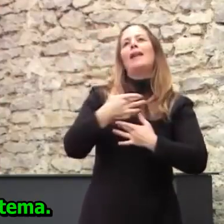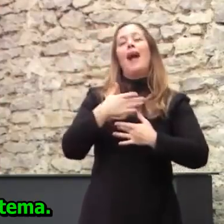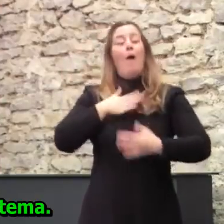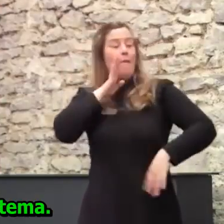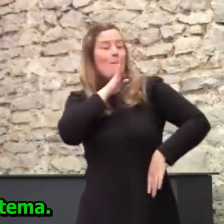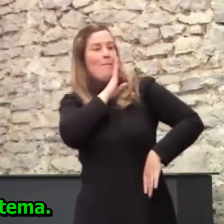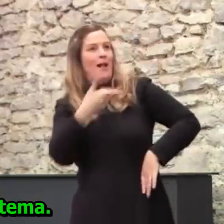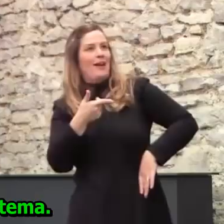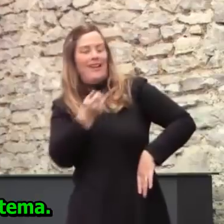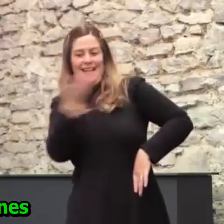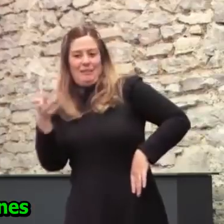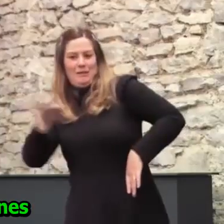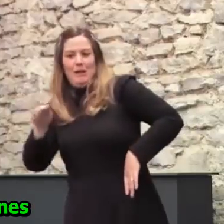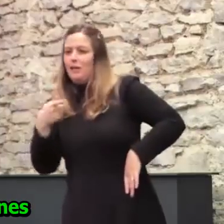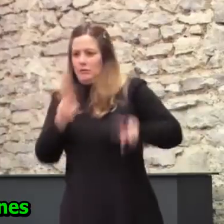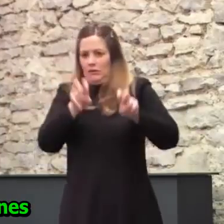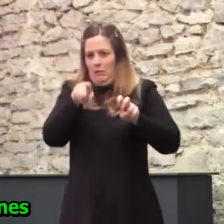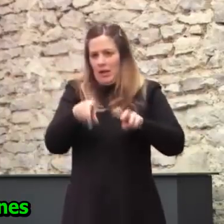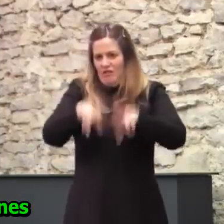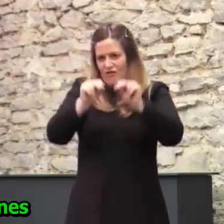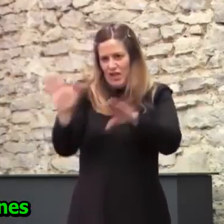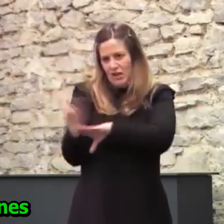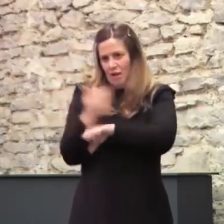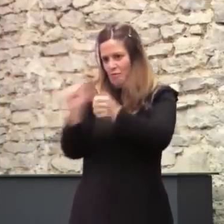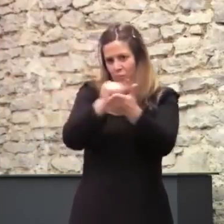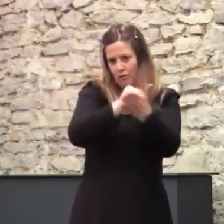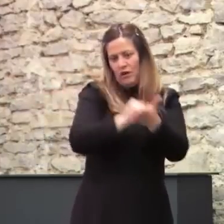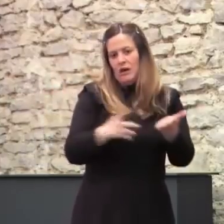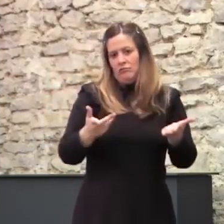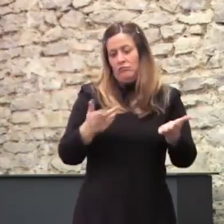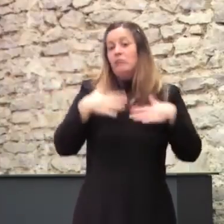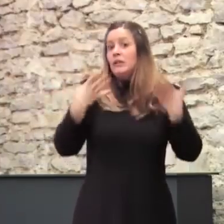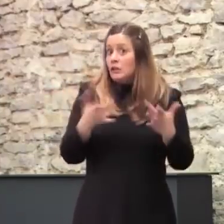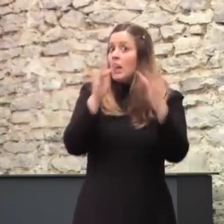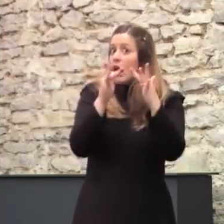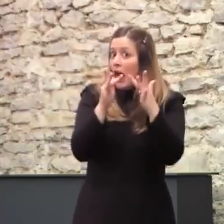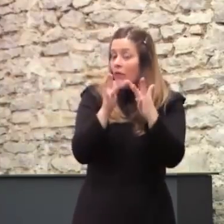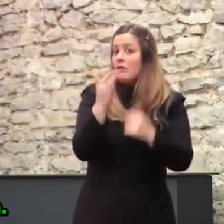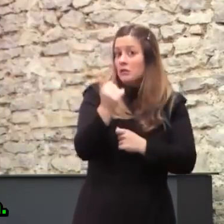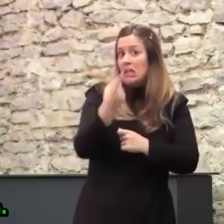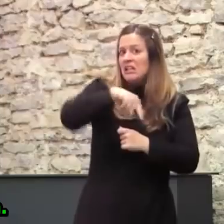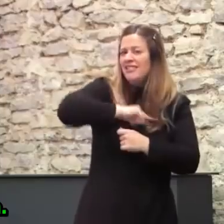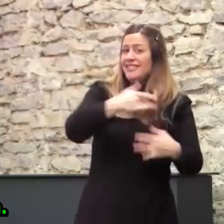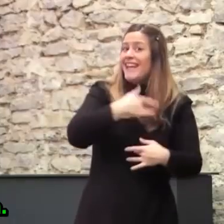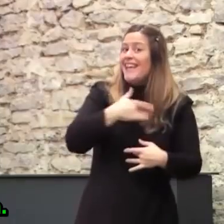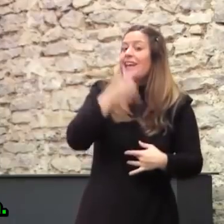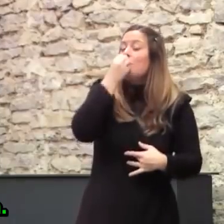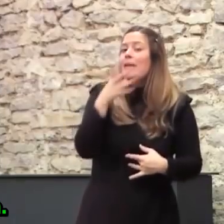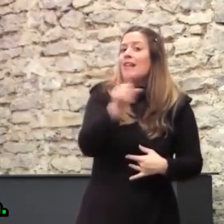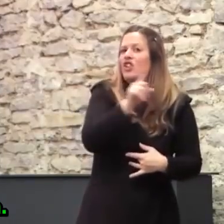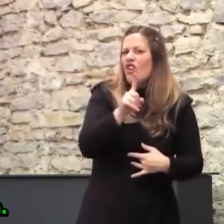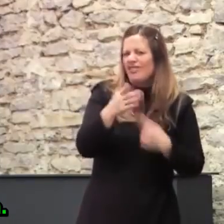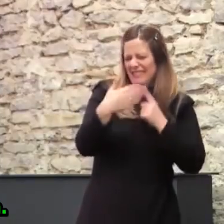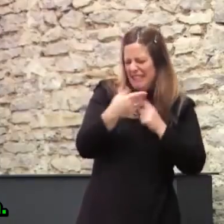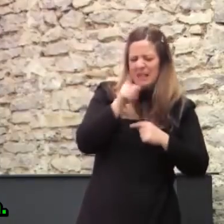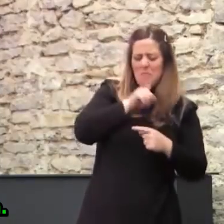hay que acabar también con este tema, ¿no? Entonces, cuando estamos en relaciones en las que no nos quieren bien y no nos tratan bien, el milagro romántico es una de las